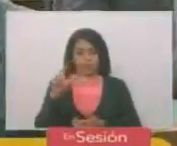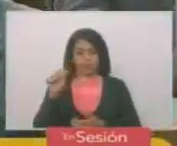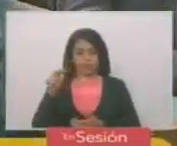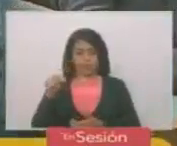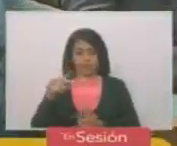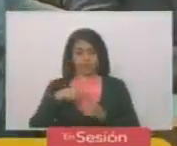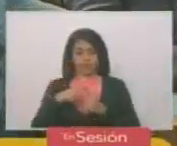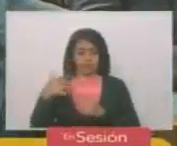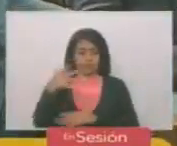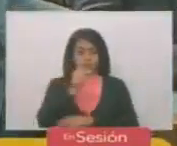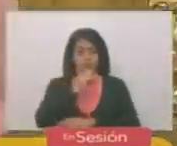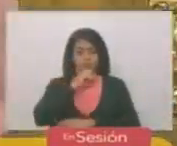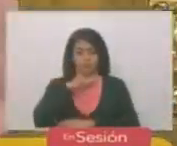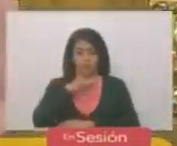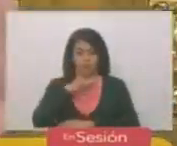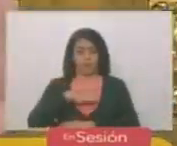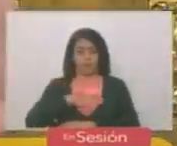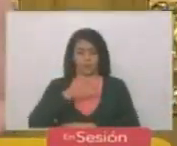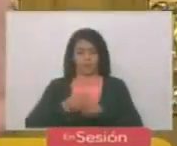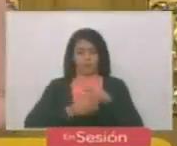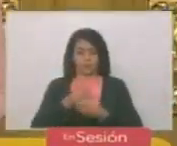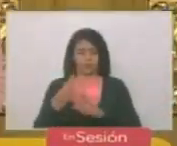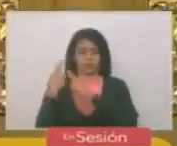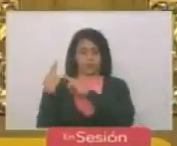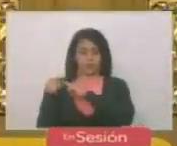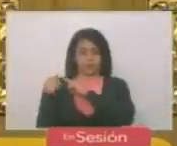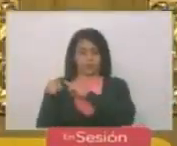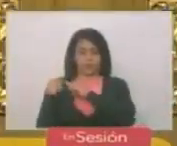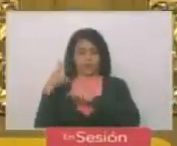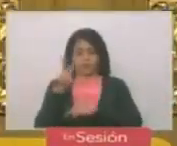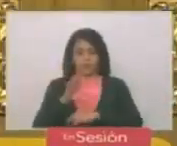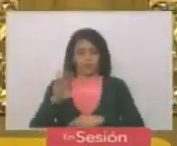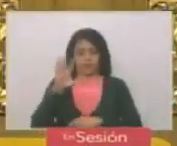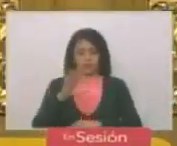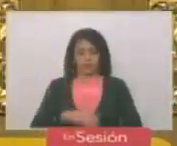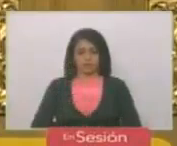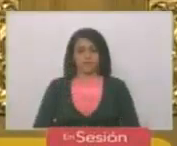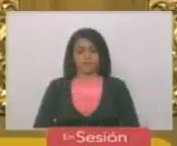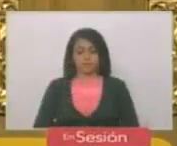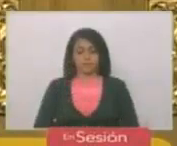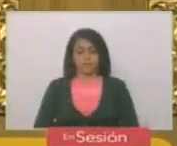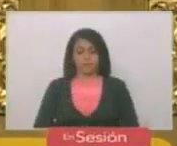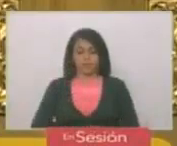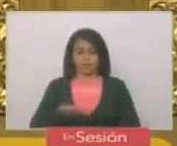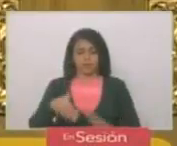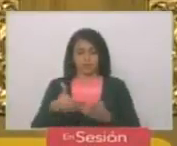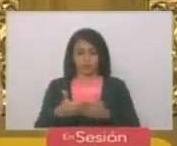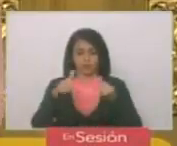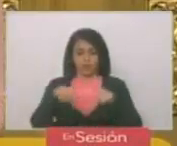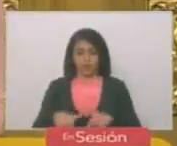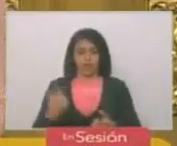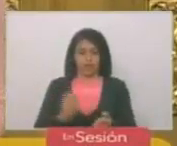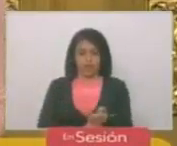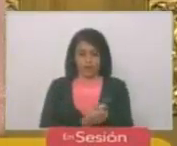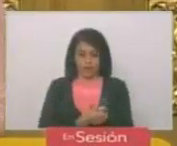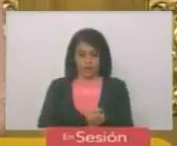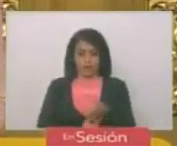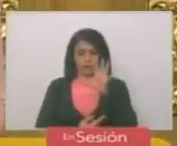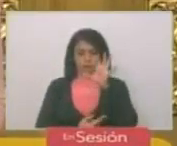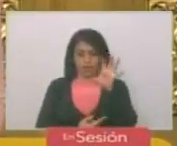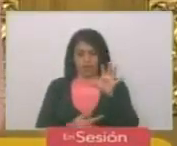por ese logro histórico que logramos como delegación venezolana ante este hermano país de